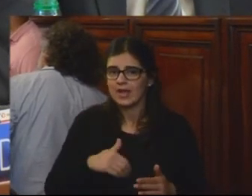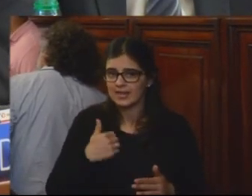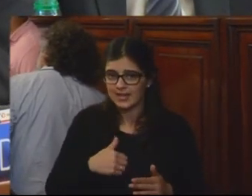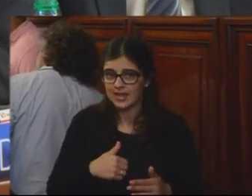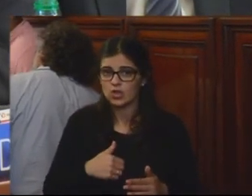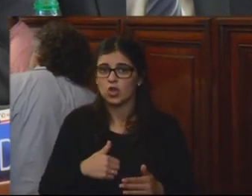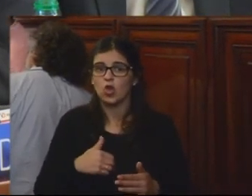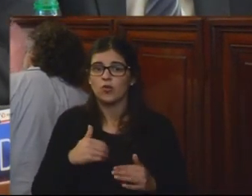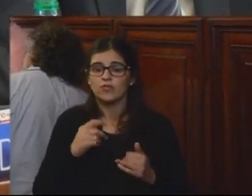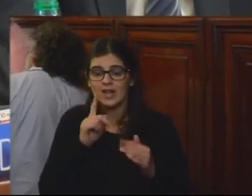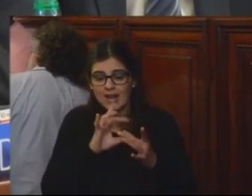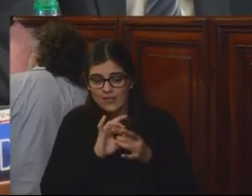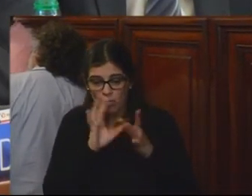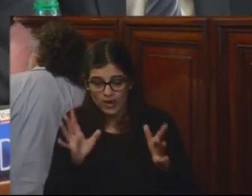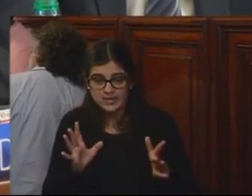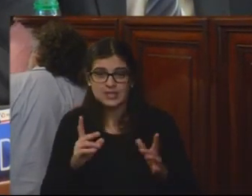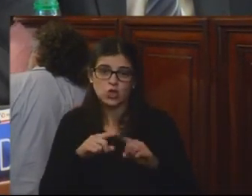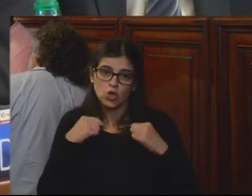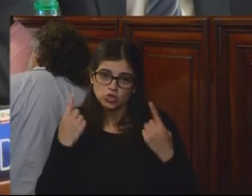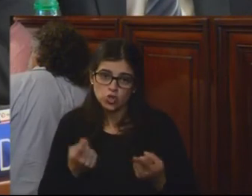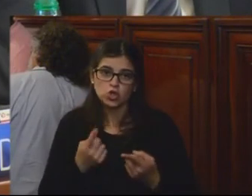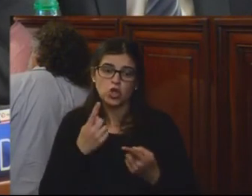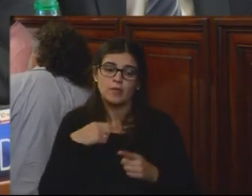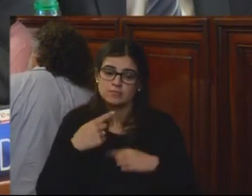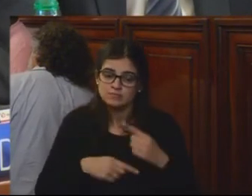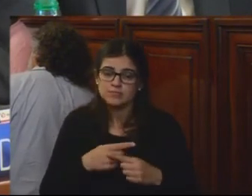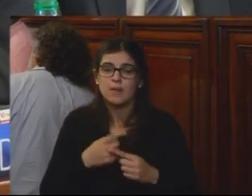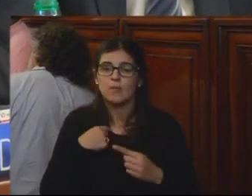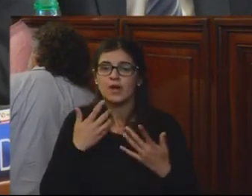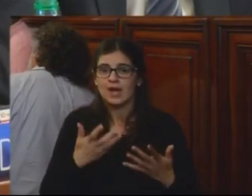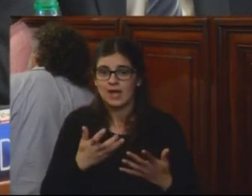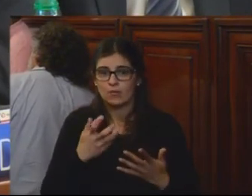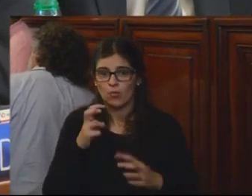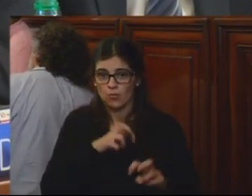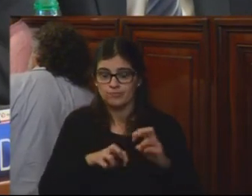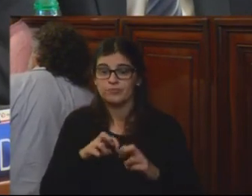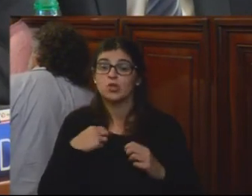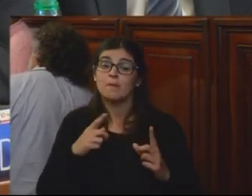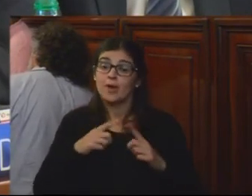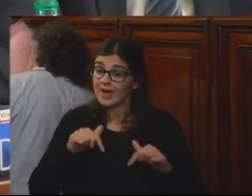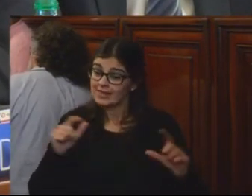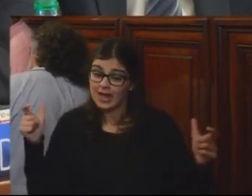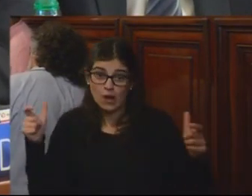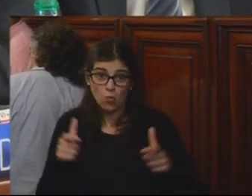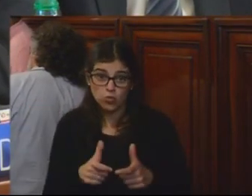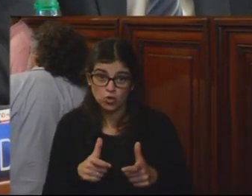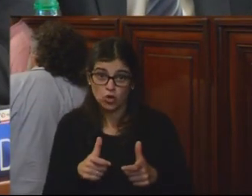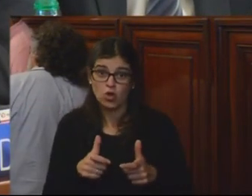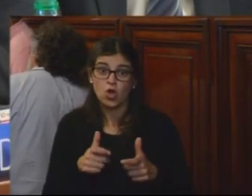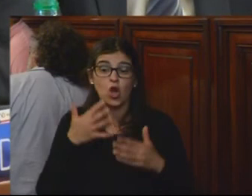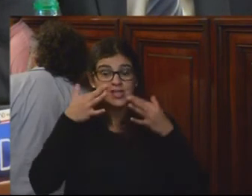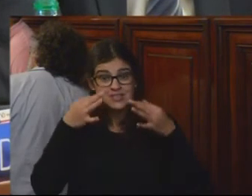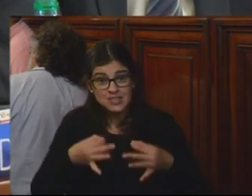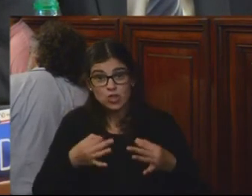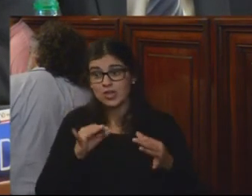la democracia y que nosotros vamos a entrar porque honramos el nunca más que yo espero que esta realidad con la sinceridad que